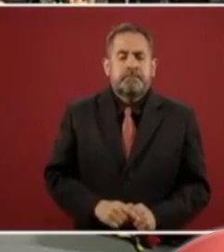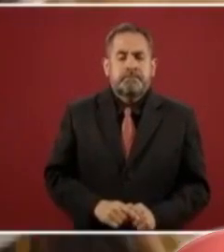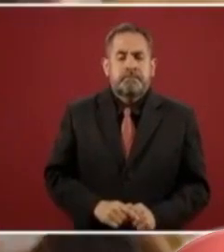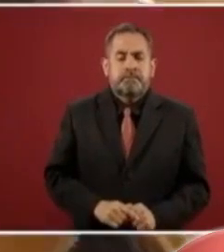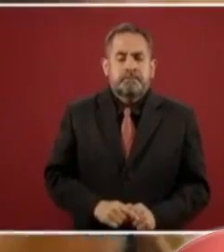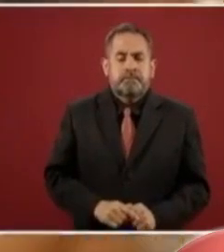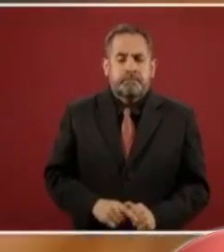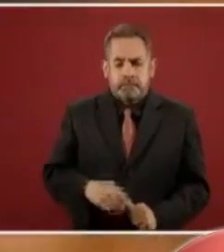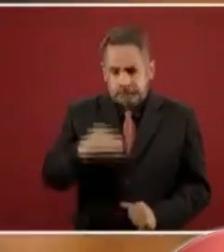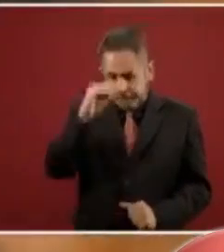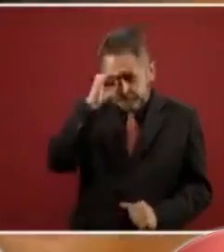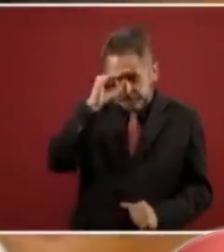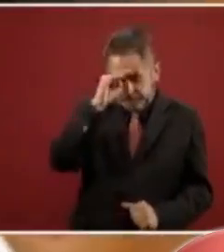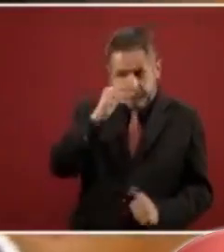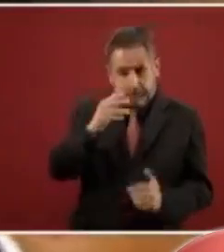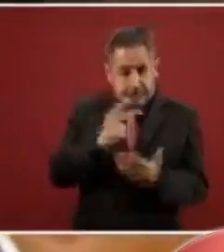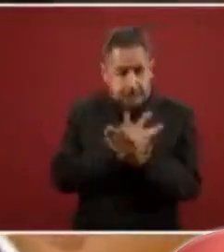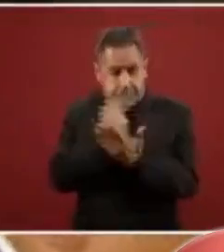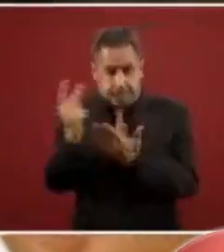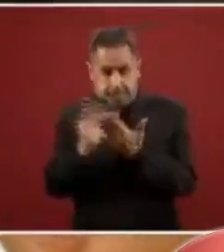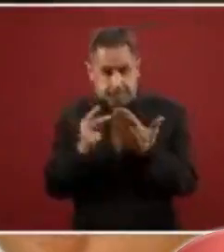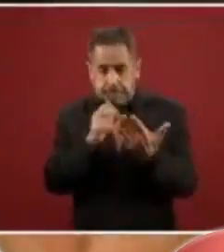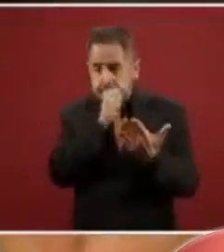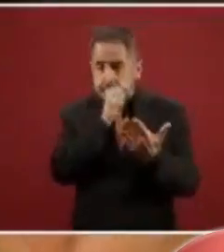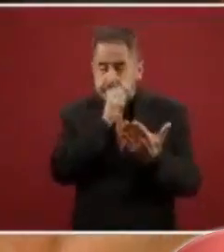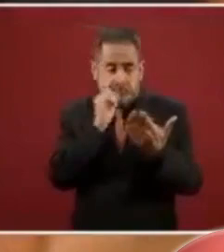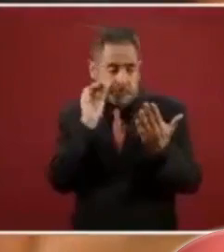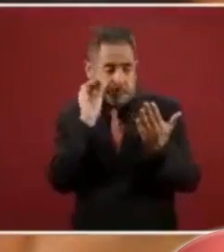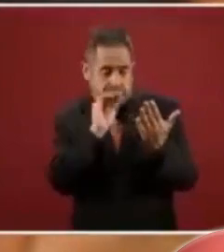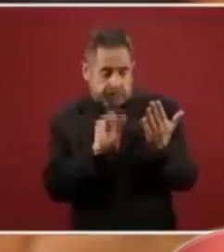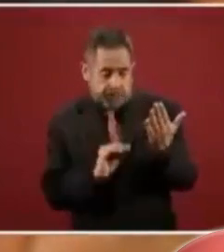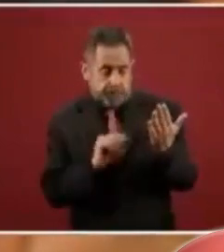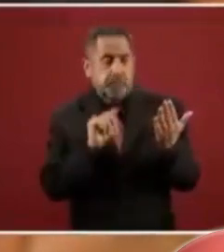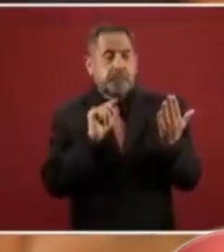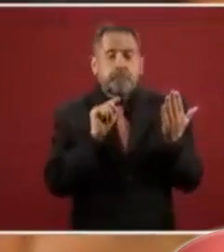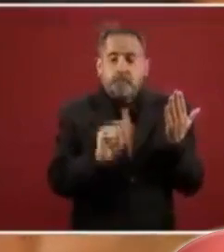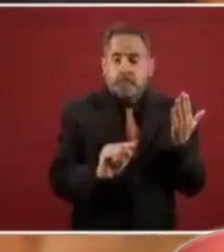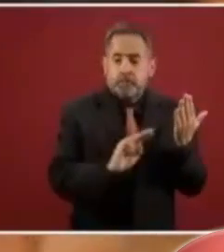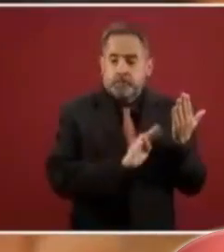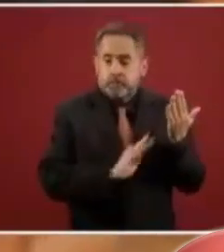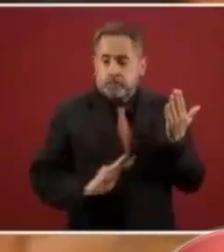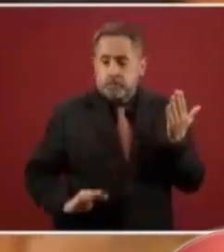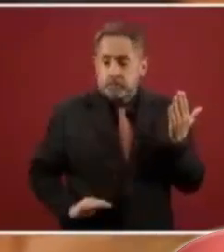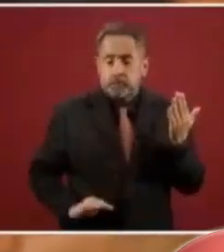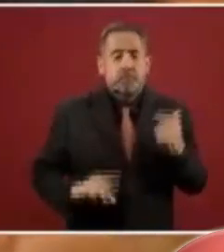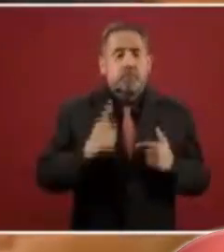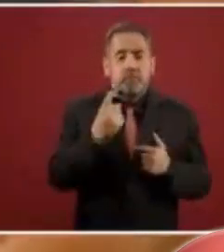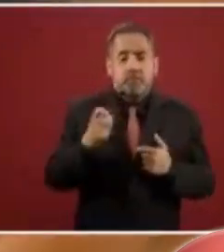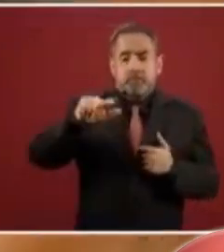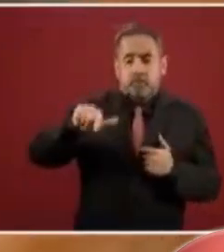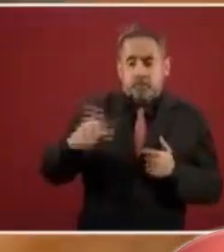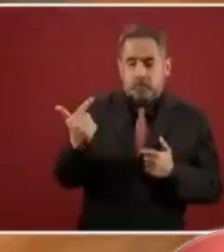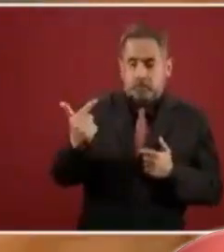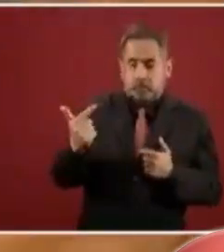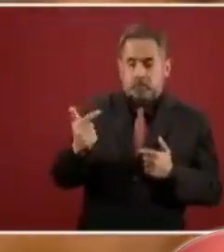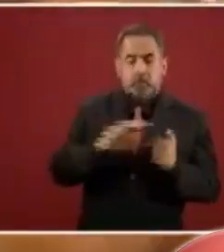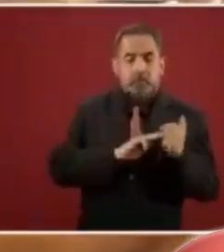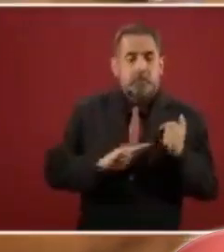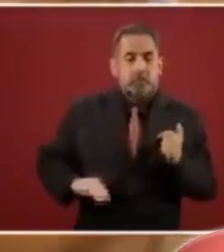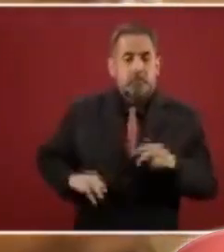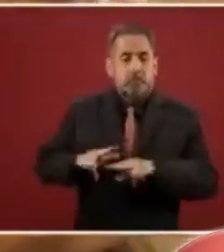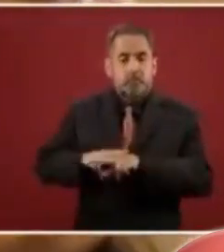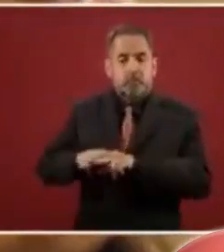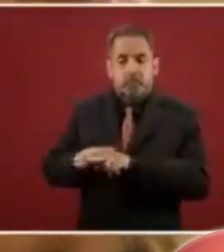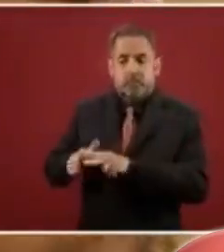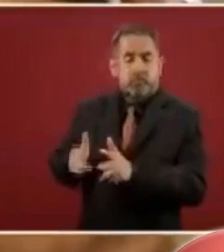¿Tiene contemplado el programa atender a los municipios, a los 112 municipios donde pasará el